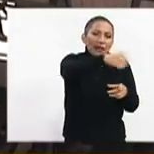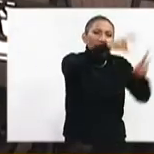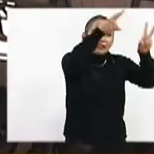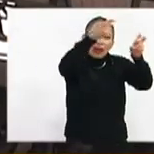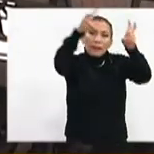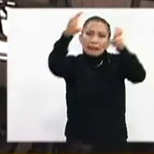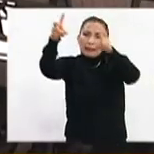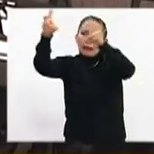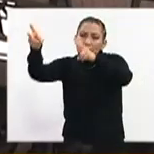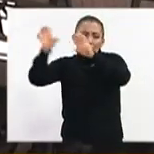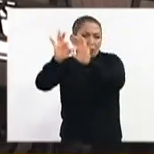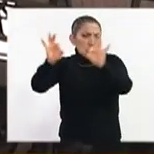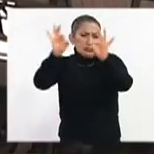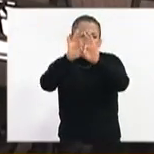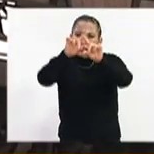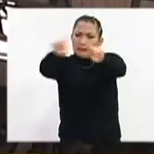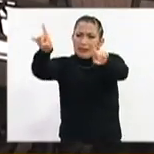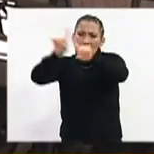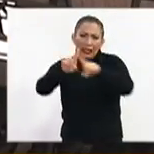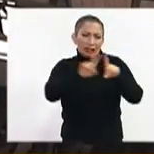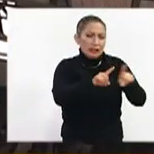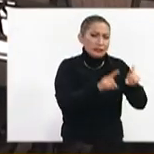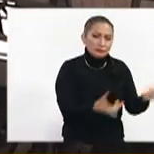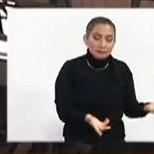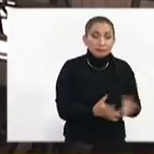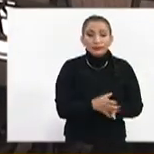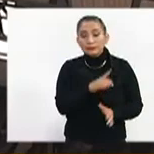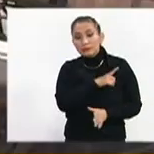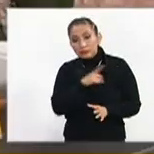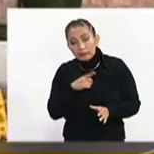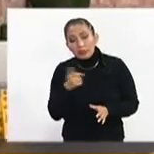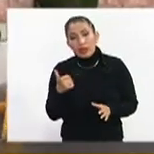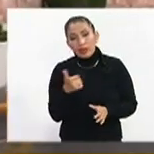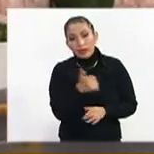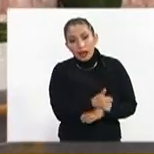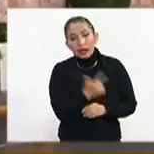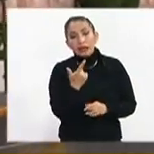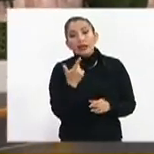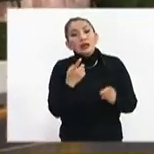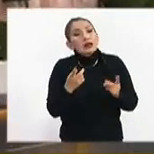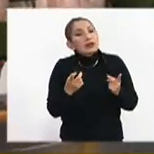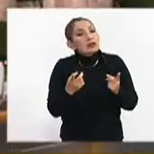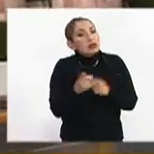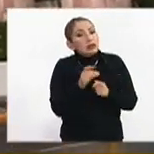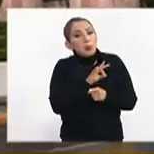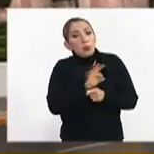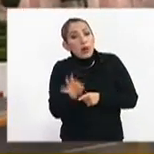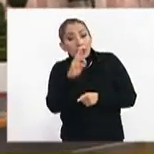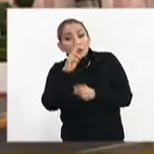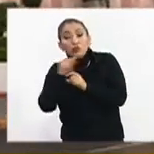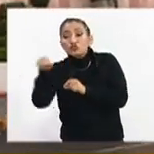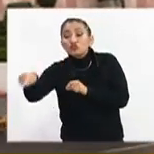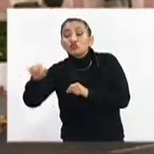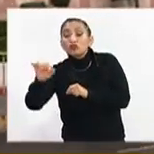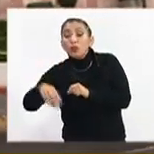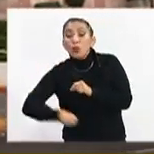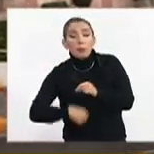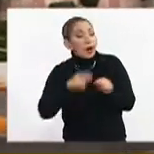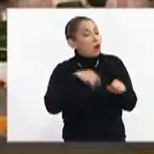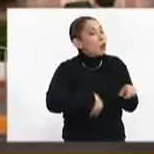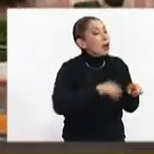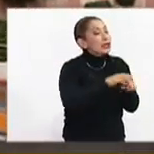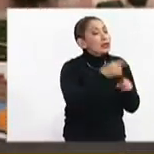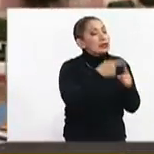eso es muy importante. Claro. Hay que ver caso por caso y hasta dónde puede llegar la responsabilidad. Esto